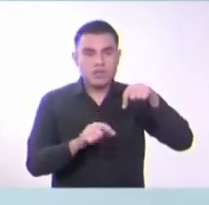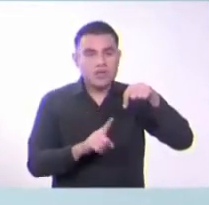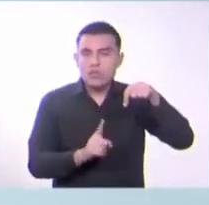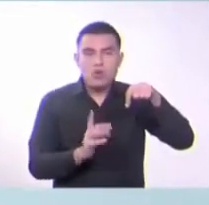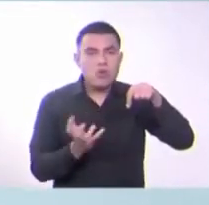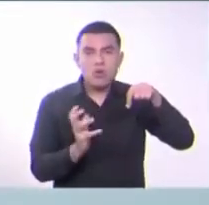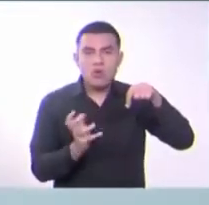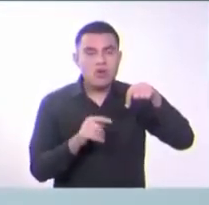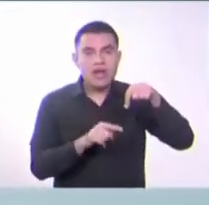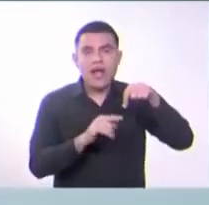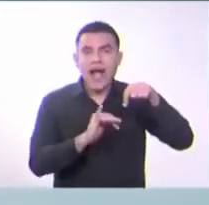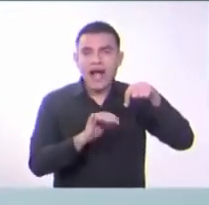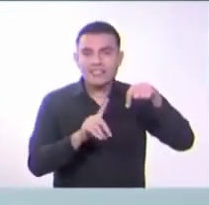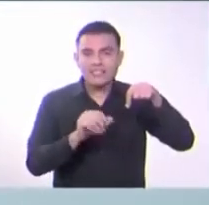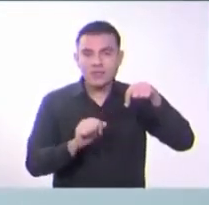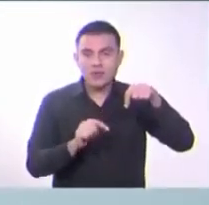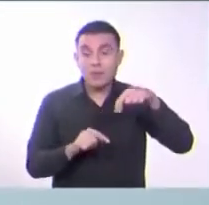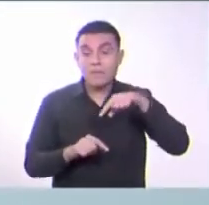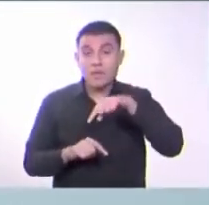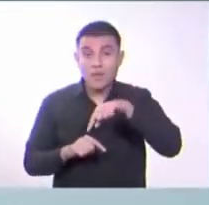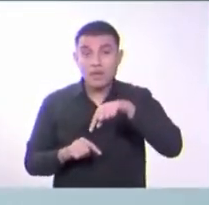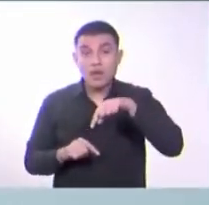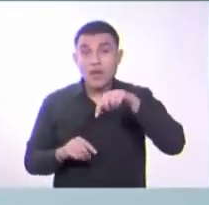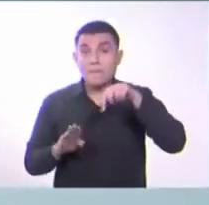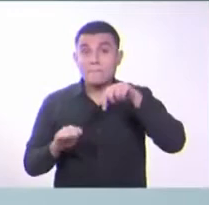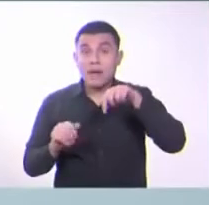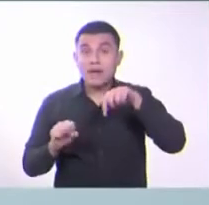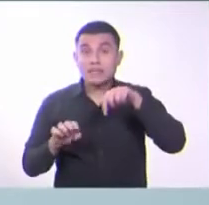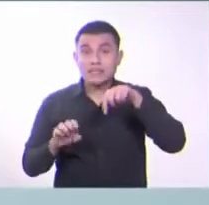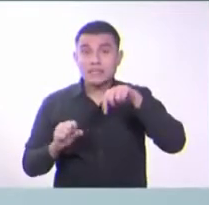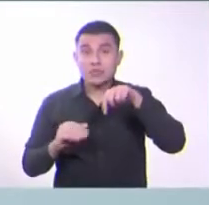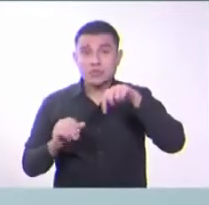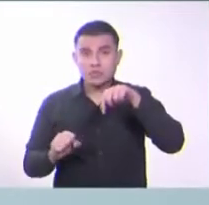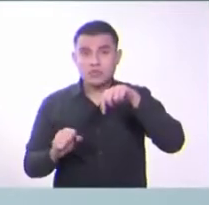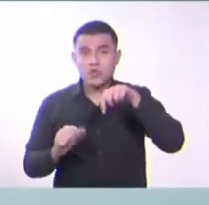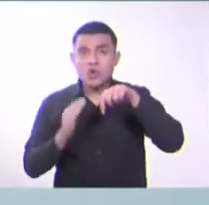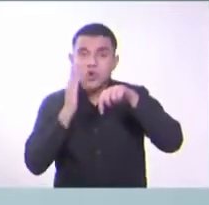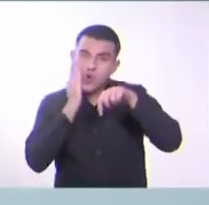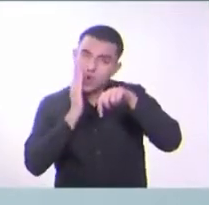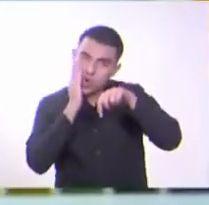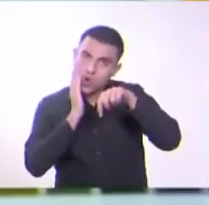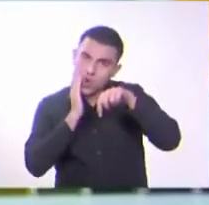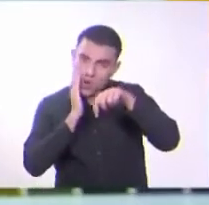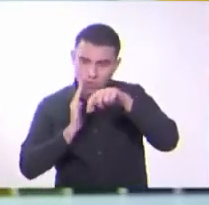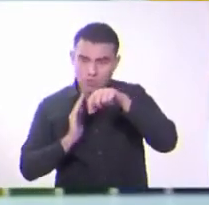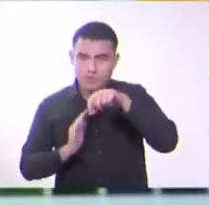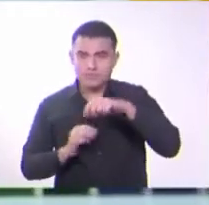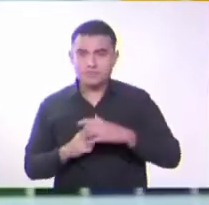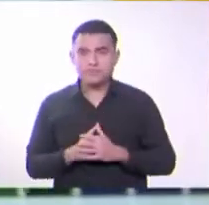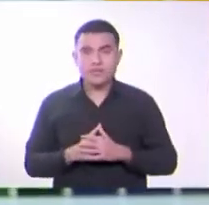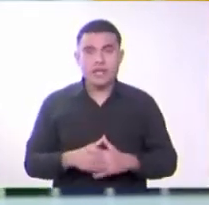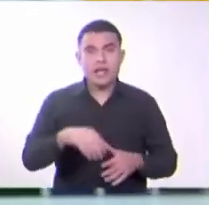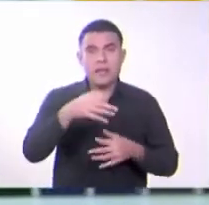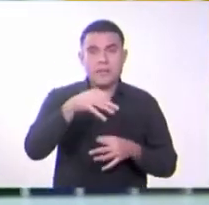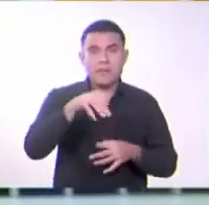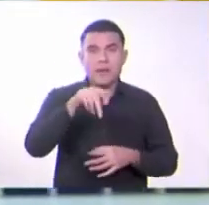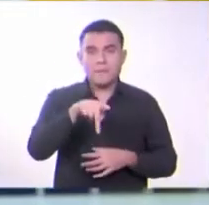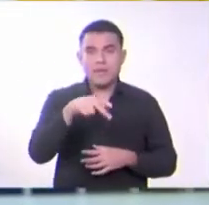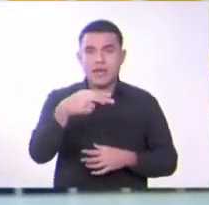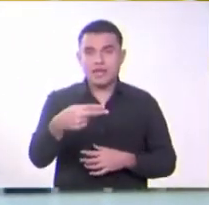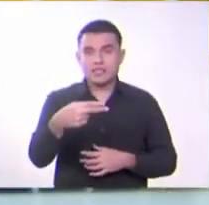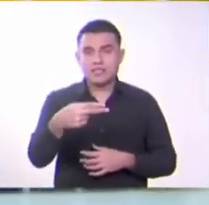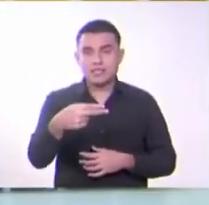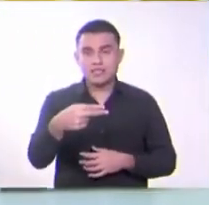ácidas, pero en presencia de bases se vuelve rosado. El papel pH muestra